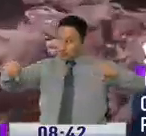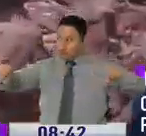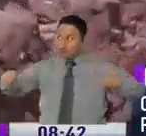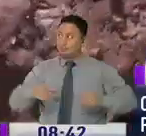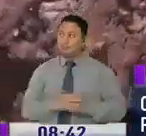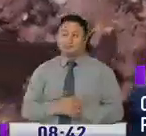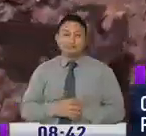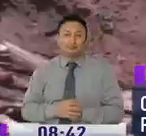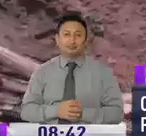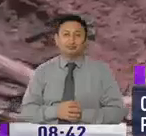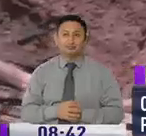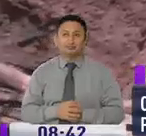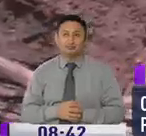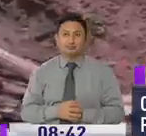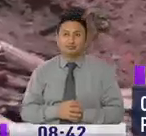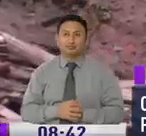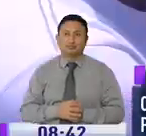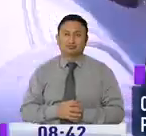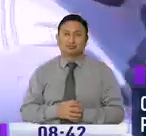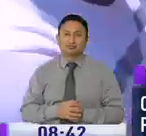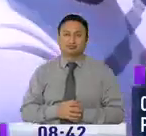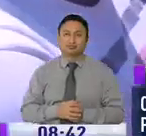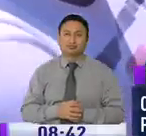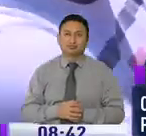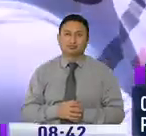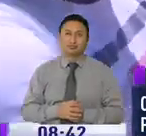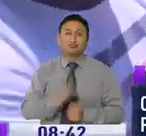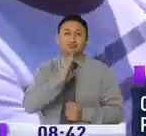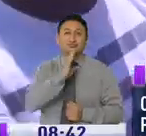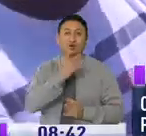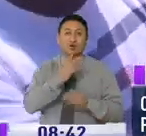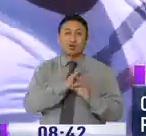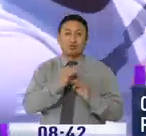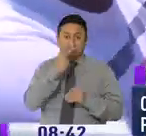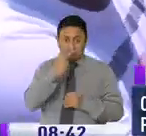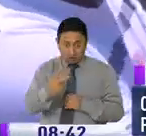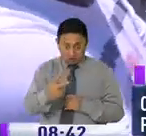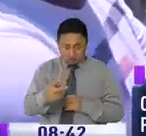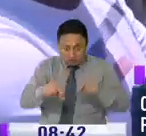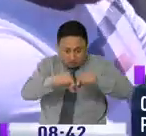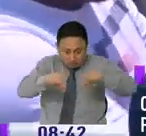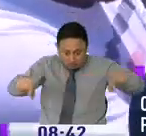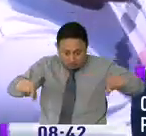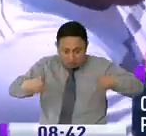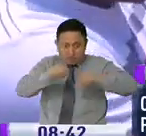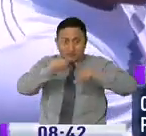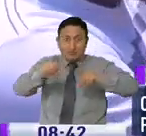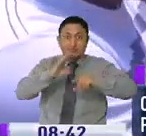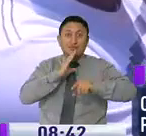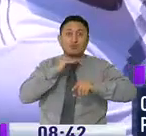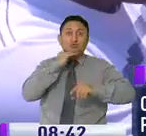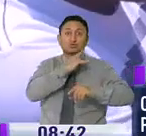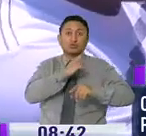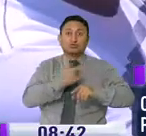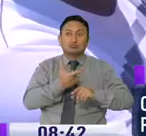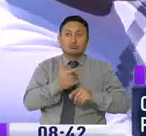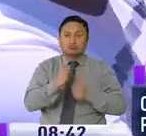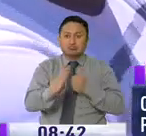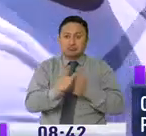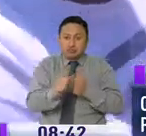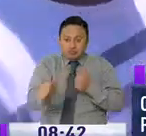suministra el líquido vital a esta población. Ya las tuberías de agua potable ya se ven. El sistema de alcantarillado ya casi ya faltará